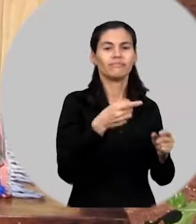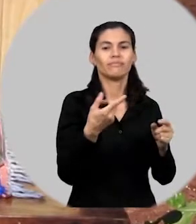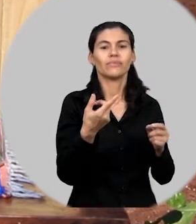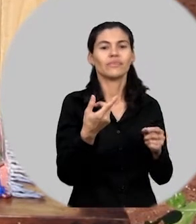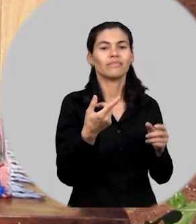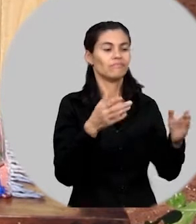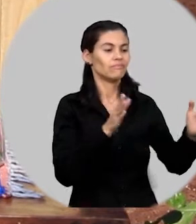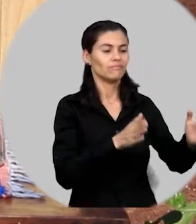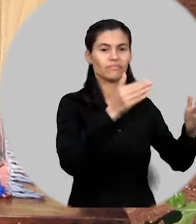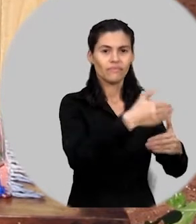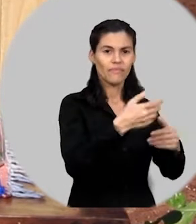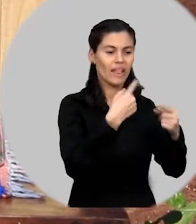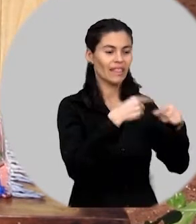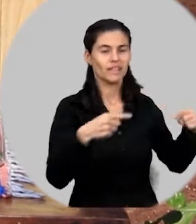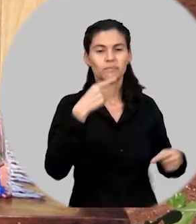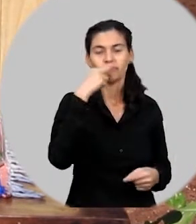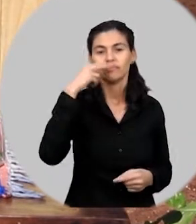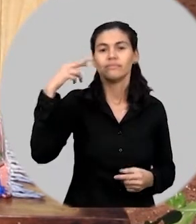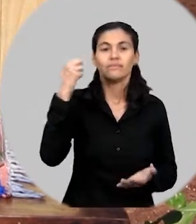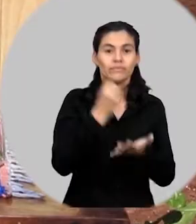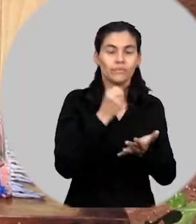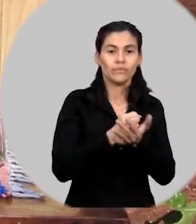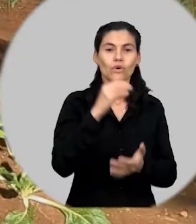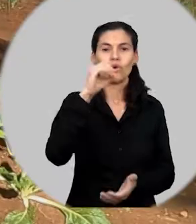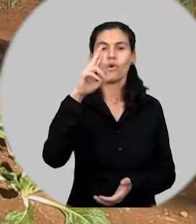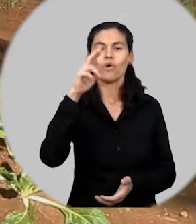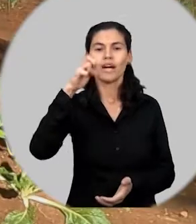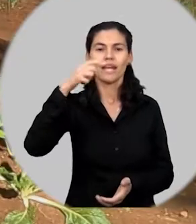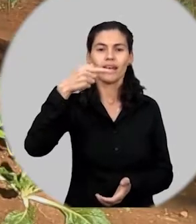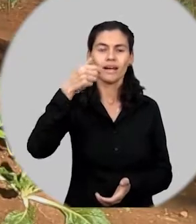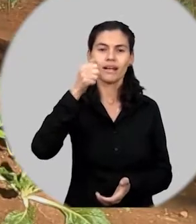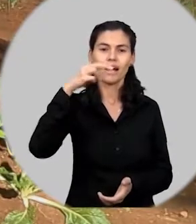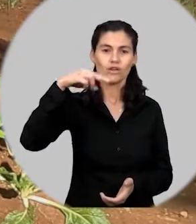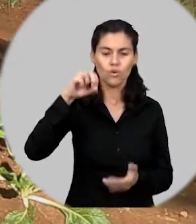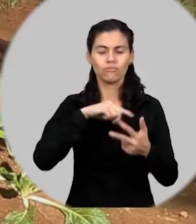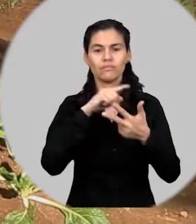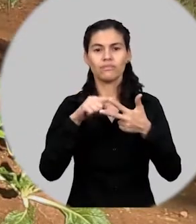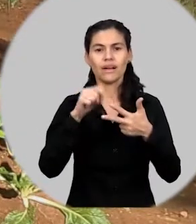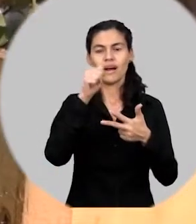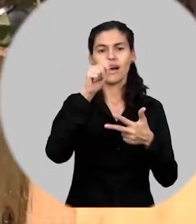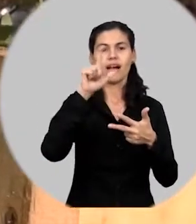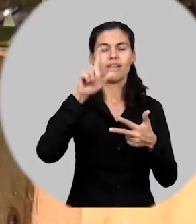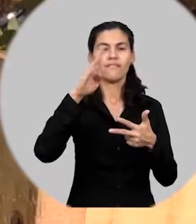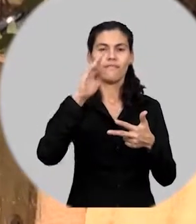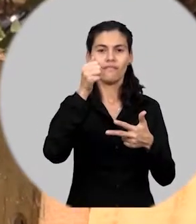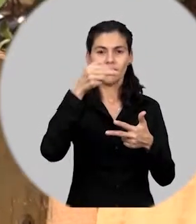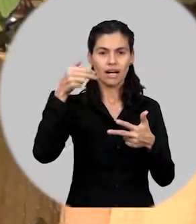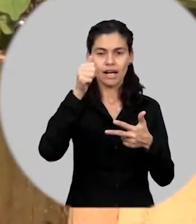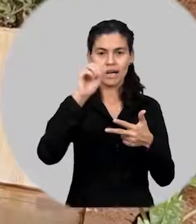esquinero que tiene variedades aromáticas, orégano, albahaca, menta y